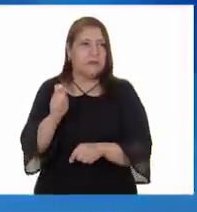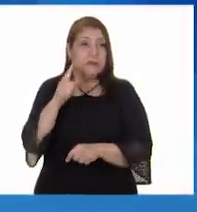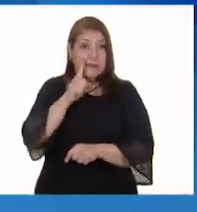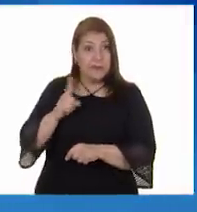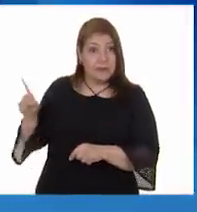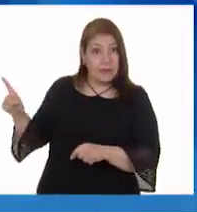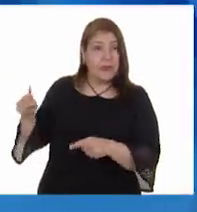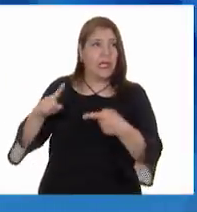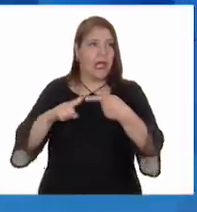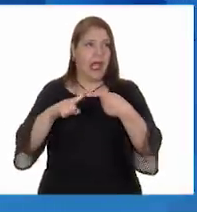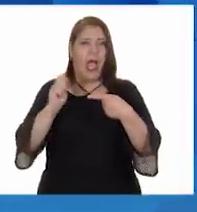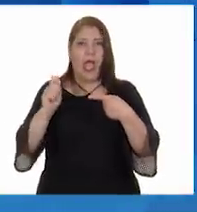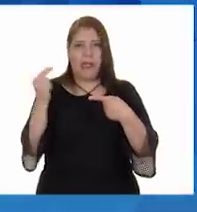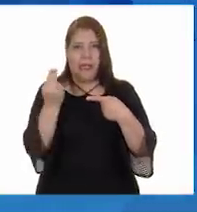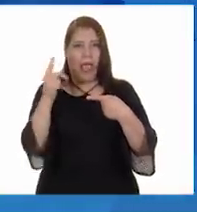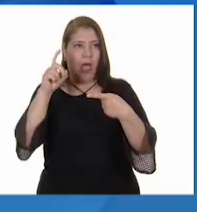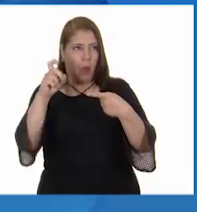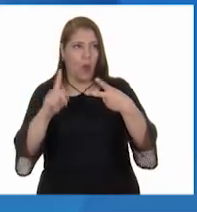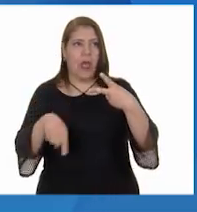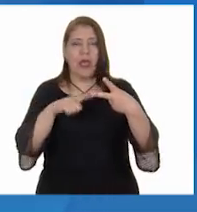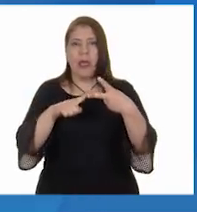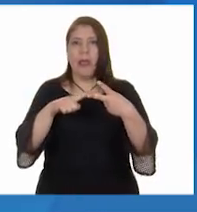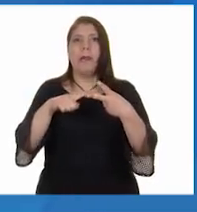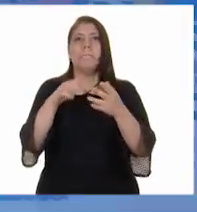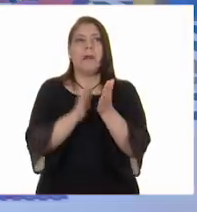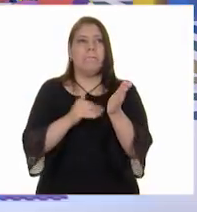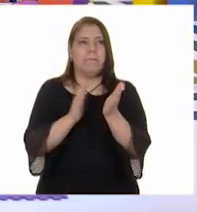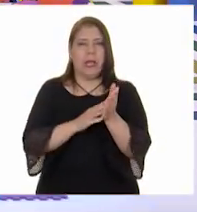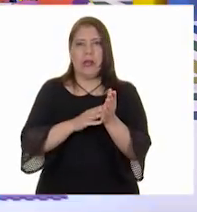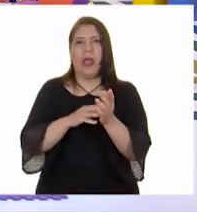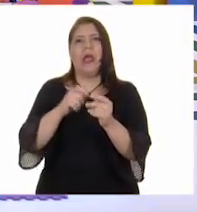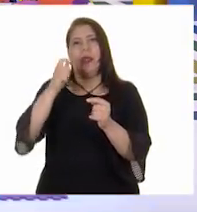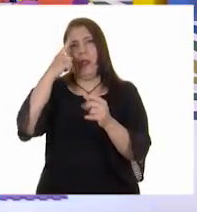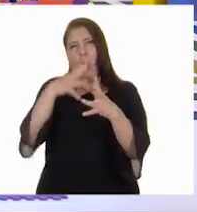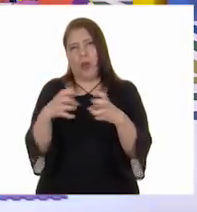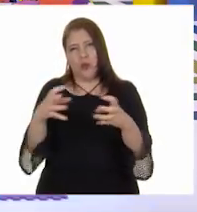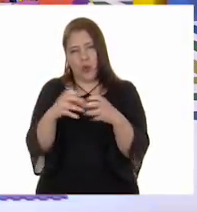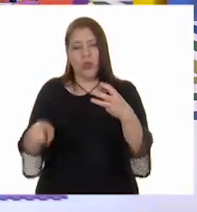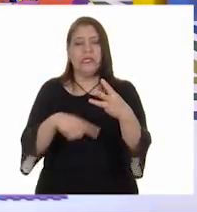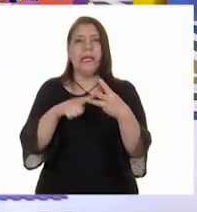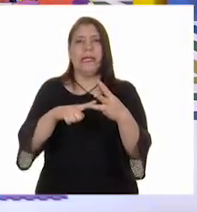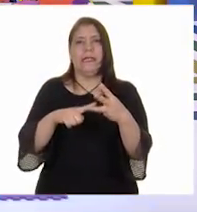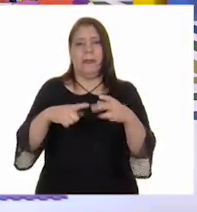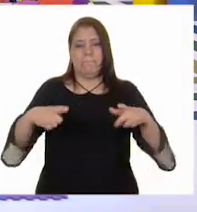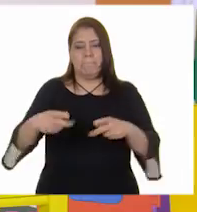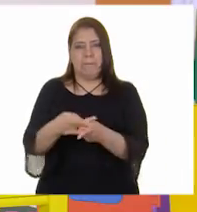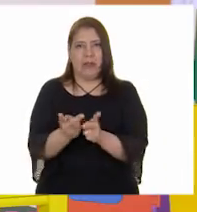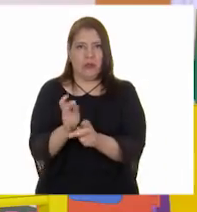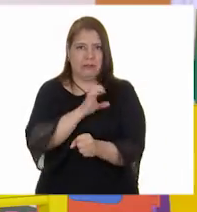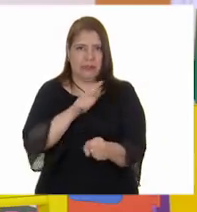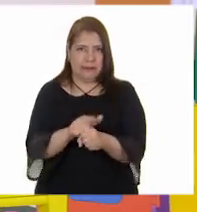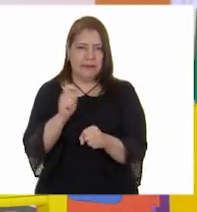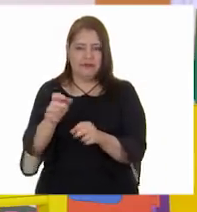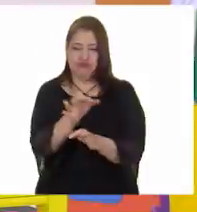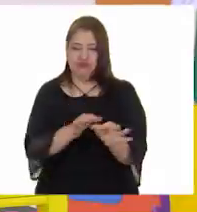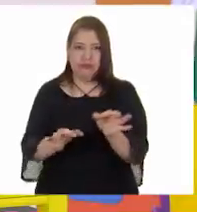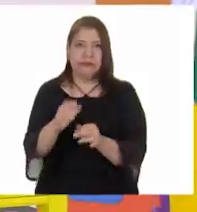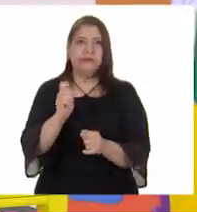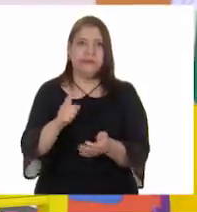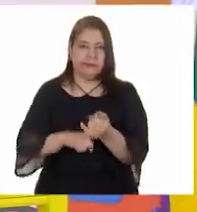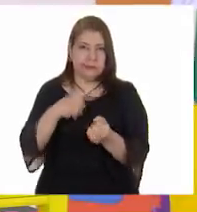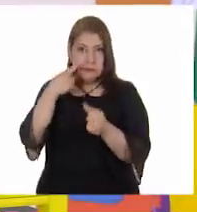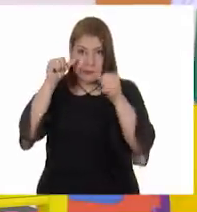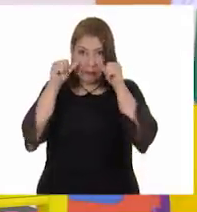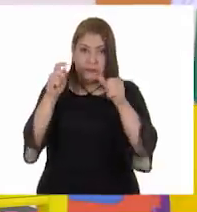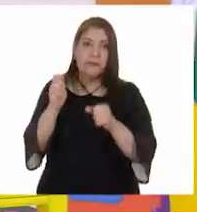mis acuarelas, un vasito, y un pizza. Hay un vasito para el agua. Muy bien, sigamos poniendo mucha atención. Bueno, aquí yo